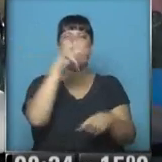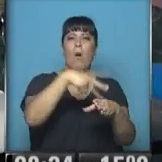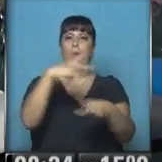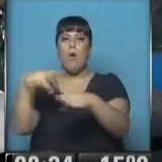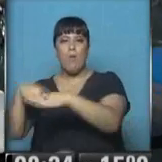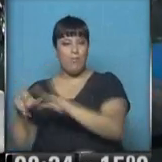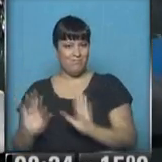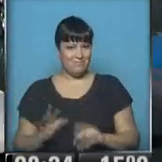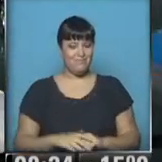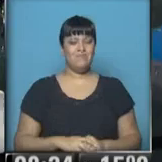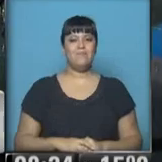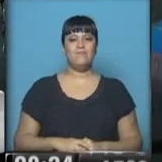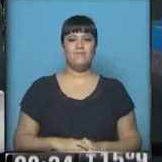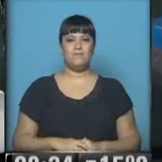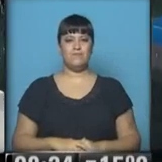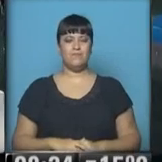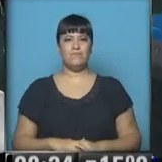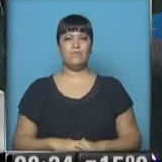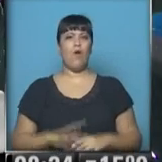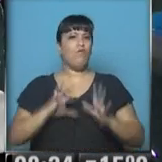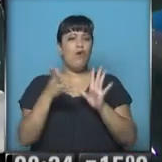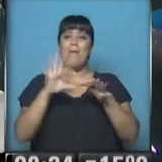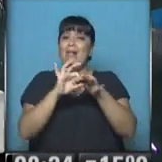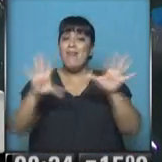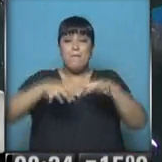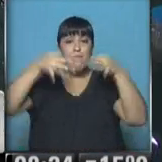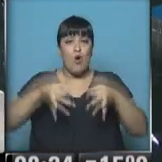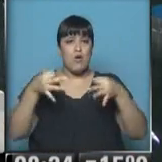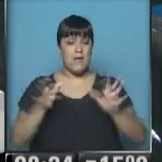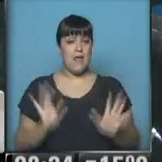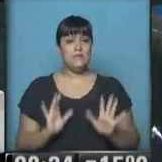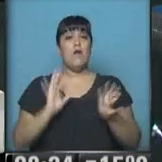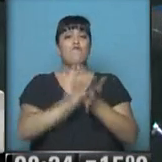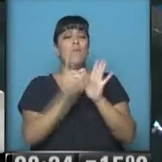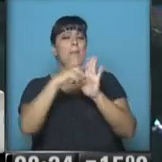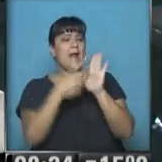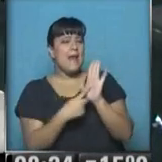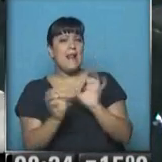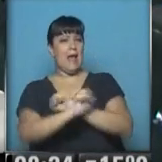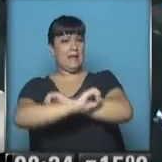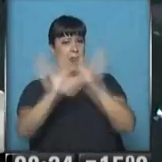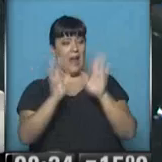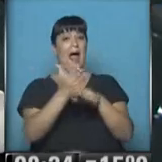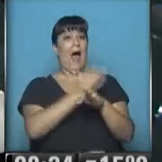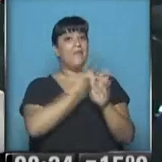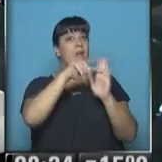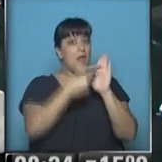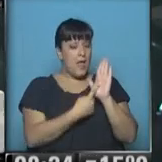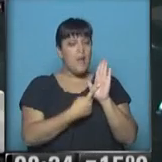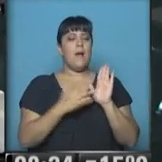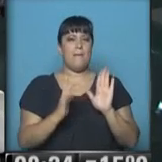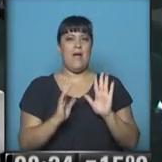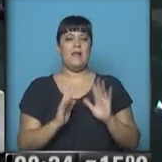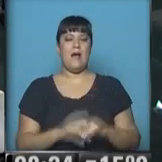candidatos eh Bien democrático bien democ con unas reglas bien claras preestablecidas para para